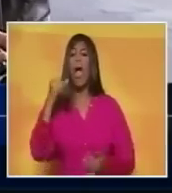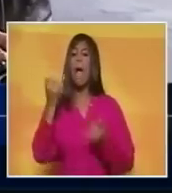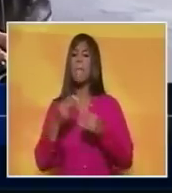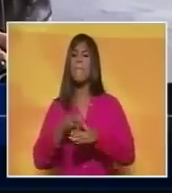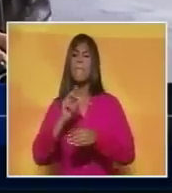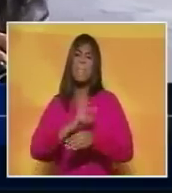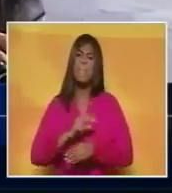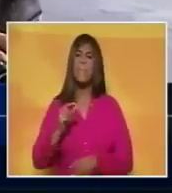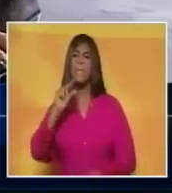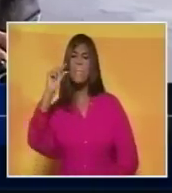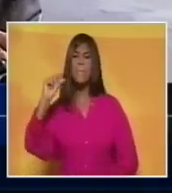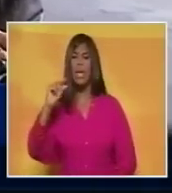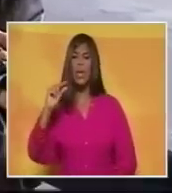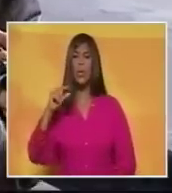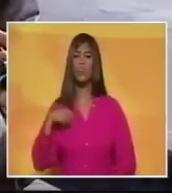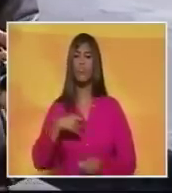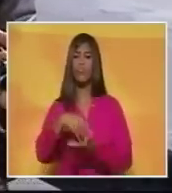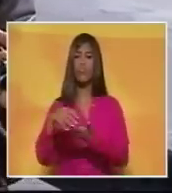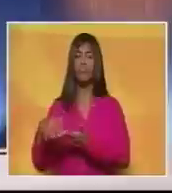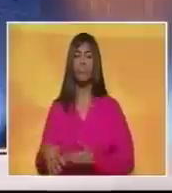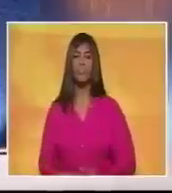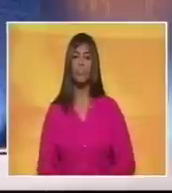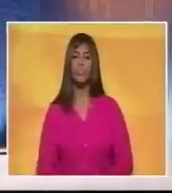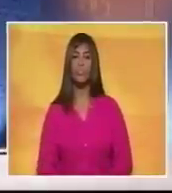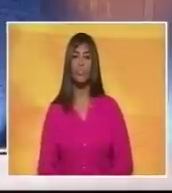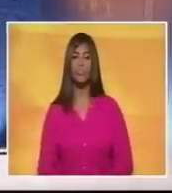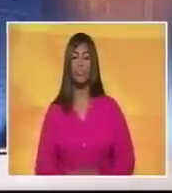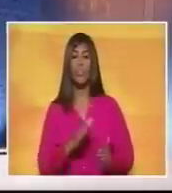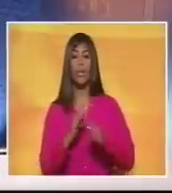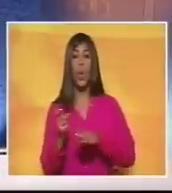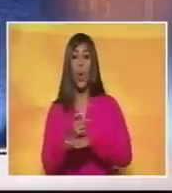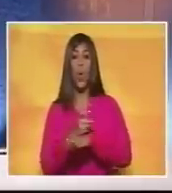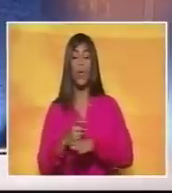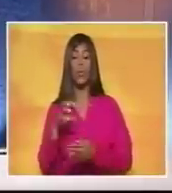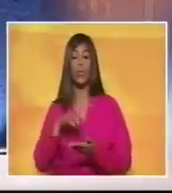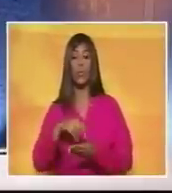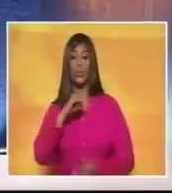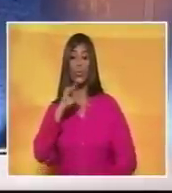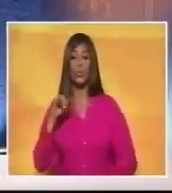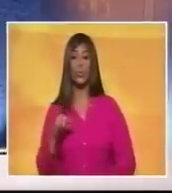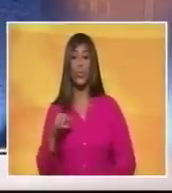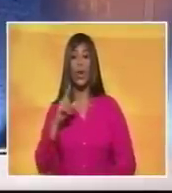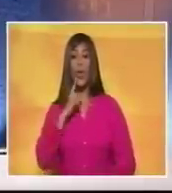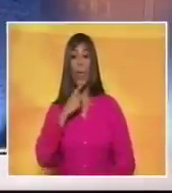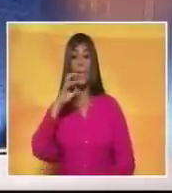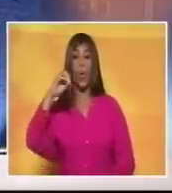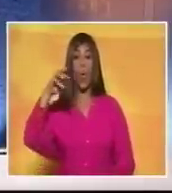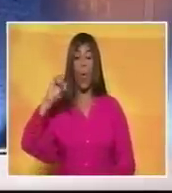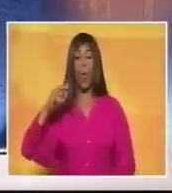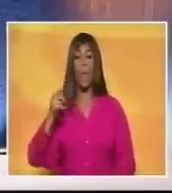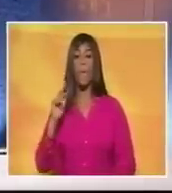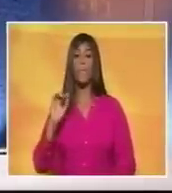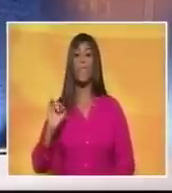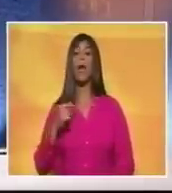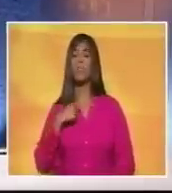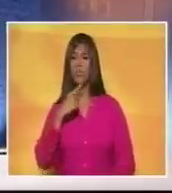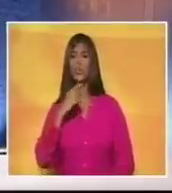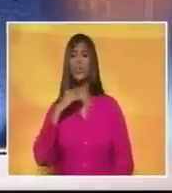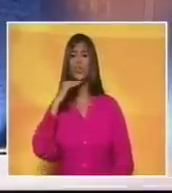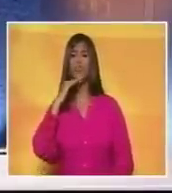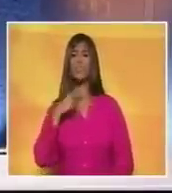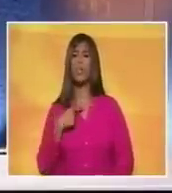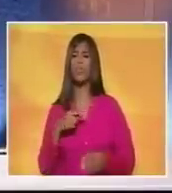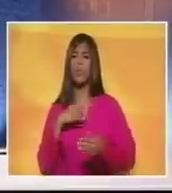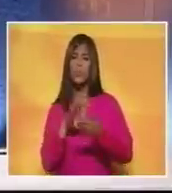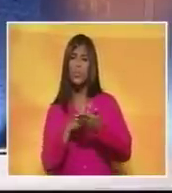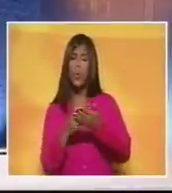ha tenido la producción nacional de fármacos. El gobernador del estado Zulia, Omar Prieto, reiteró que hay suficiente inventario de combustible para